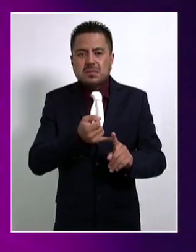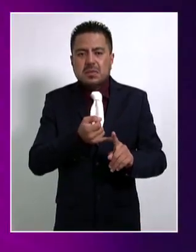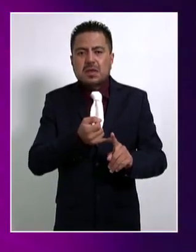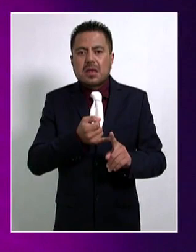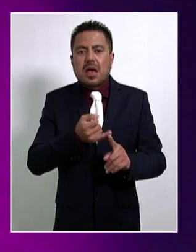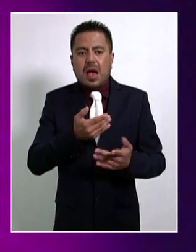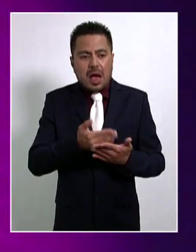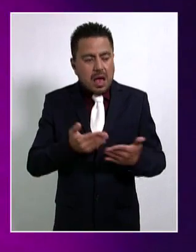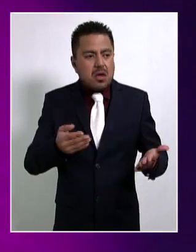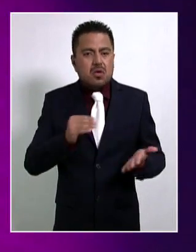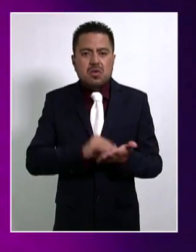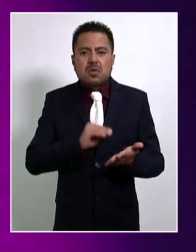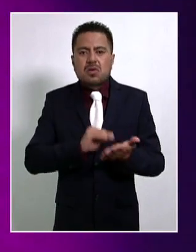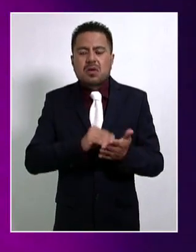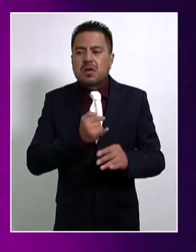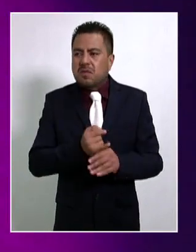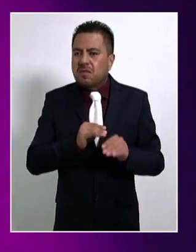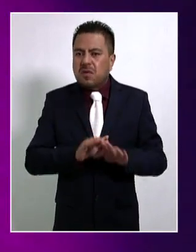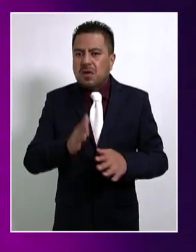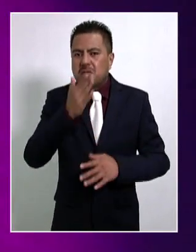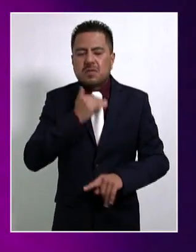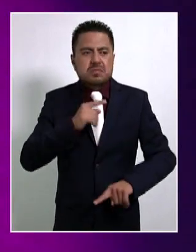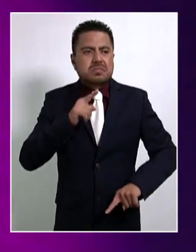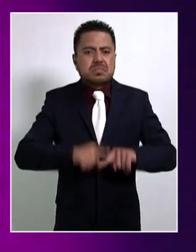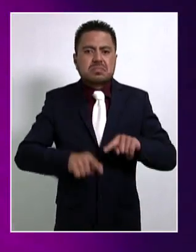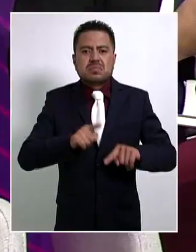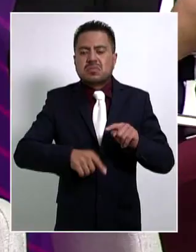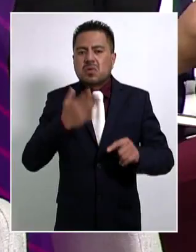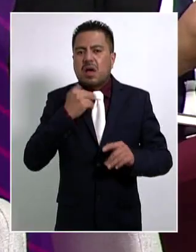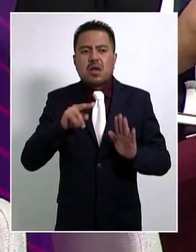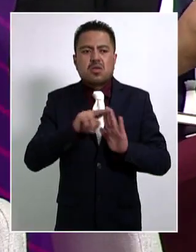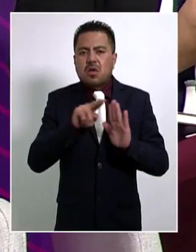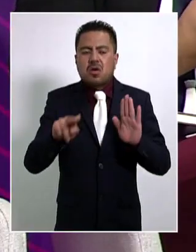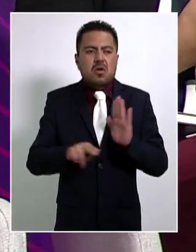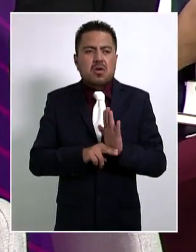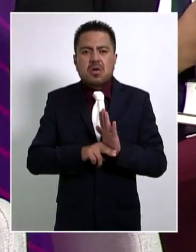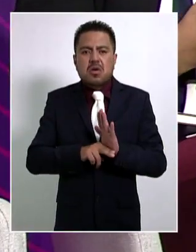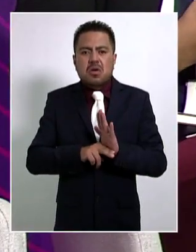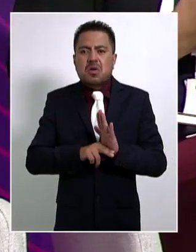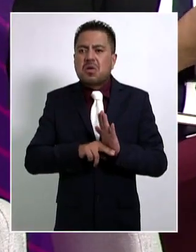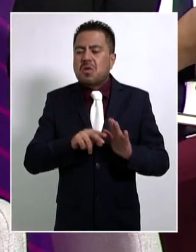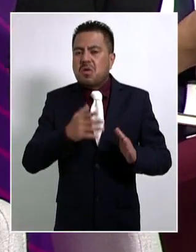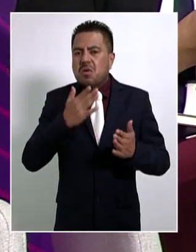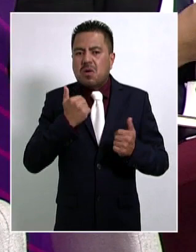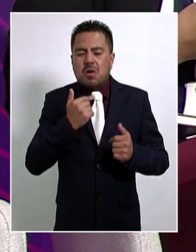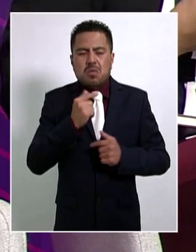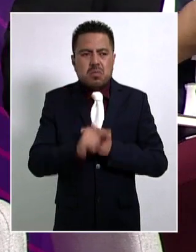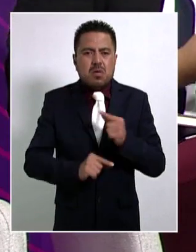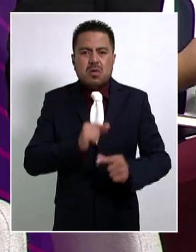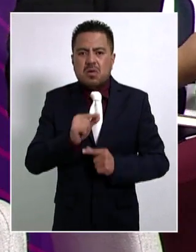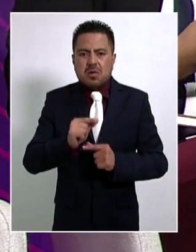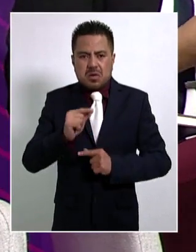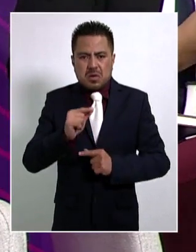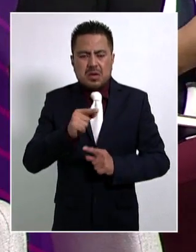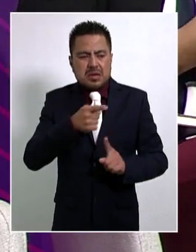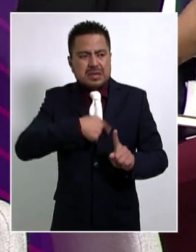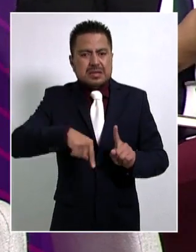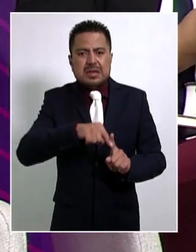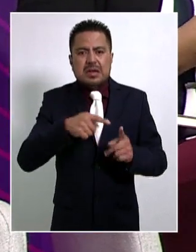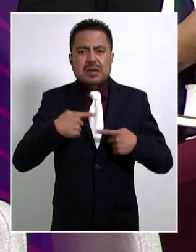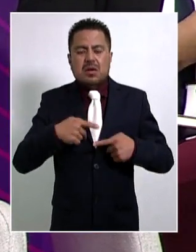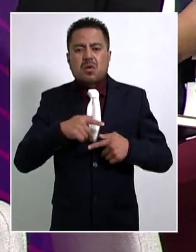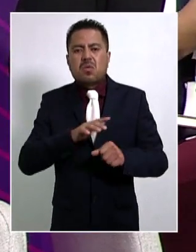aún existe no solamente desinformación, sino existe una normalización, una poca indignación